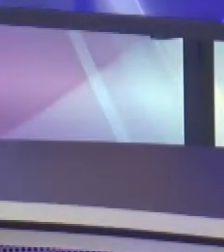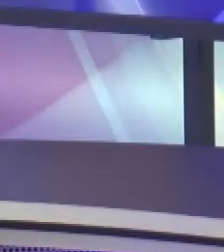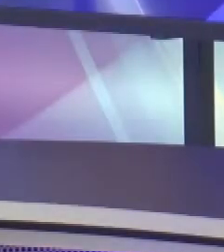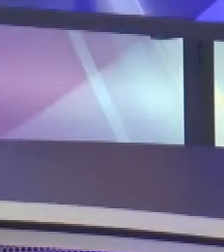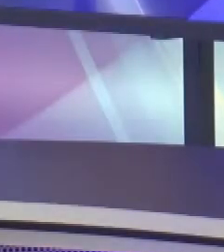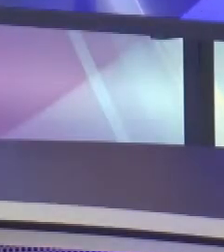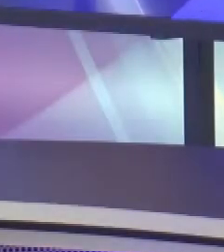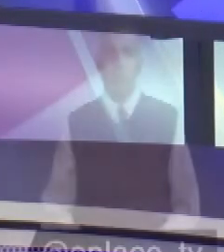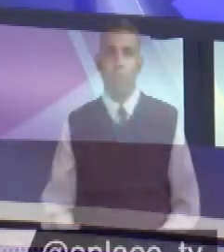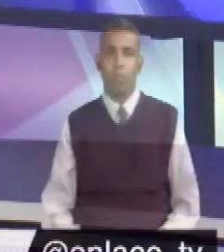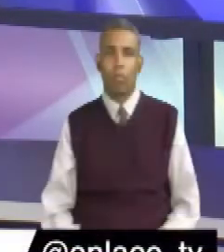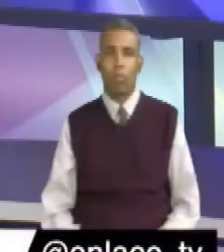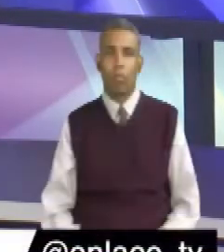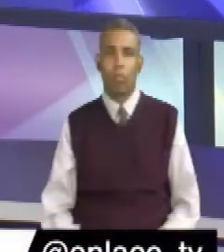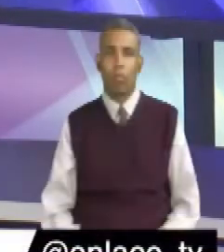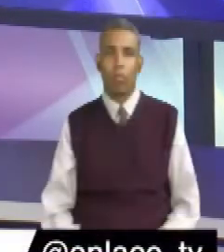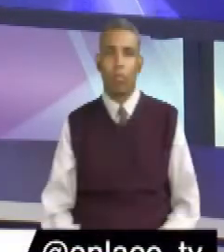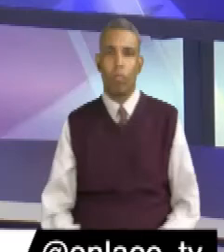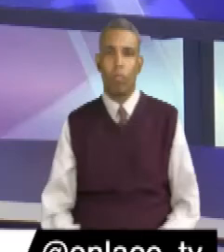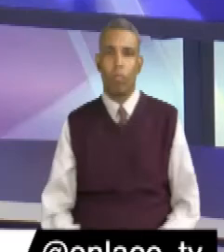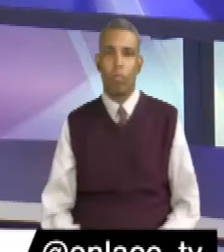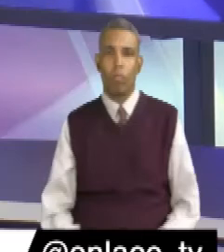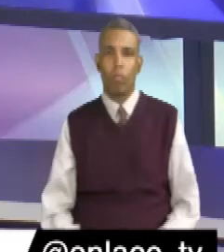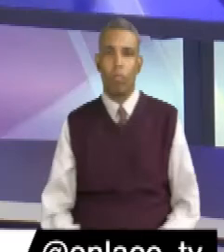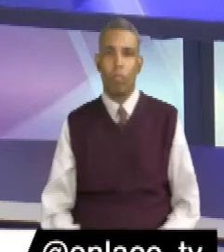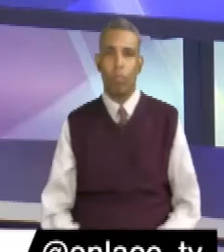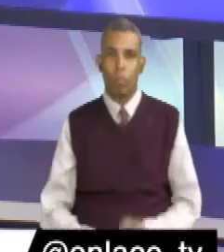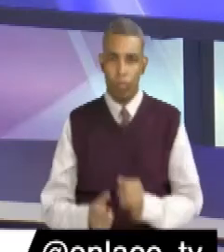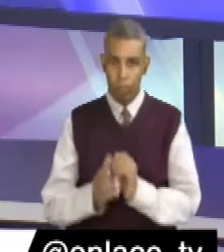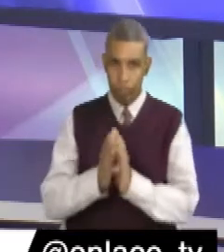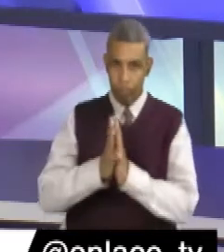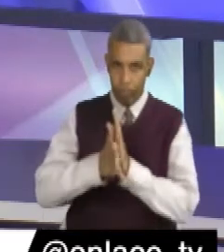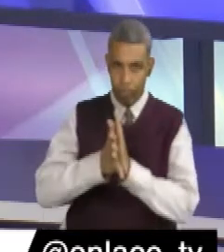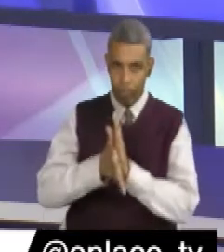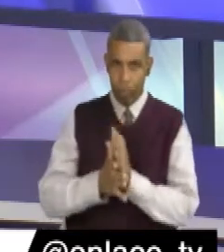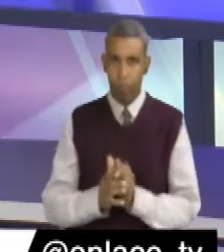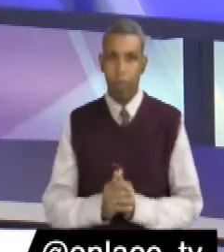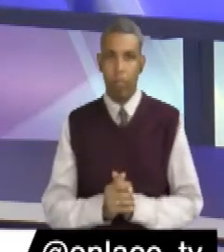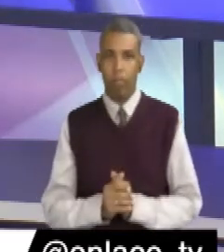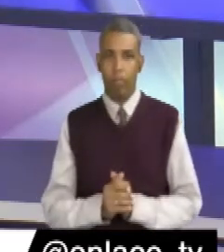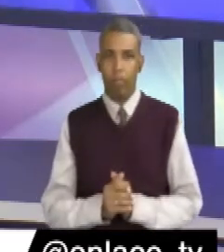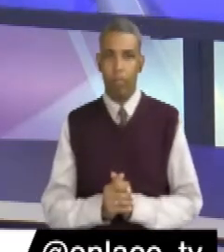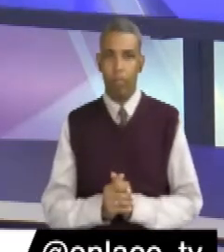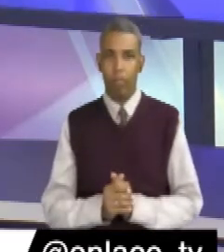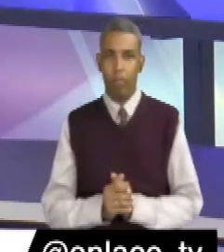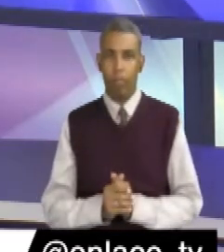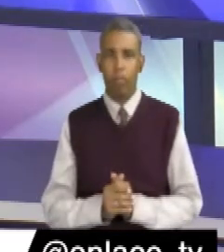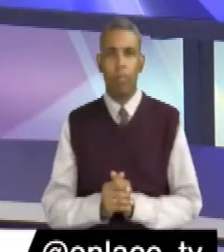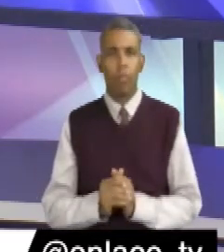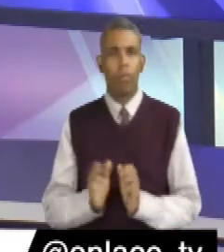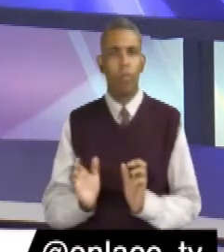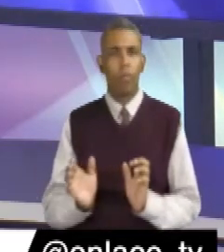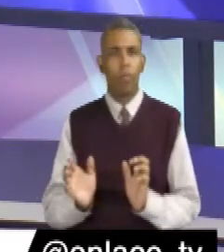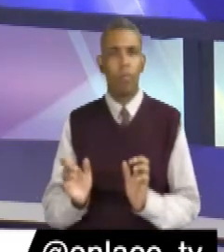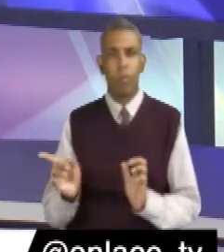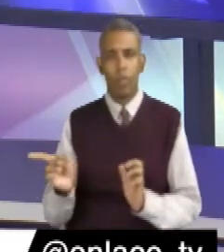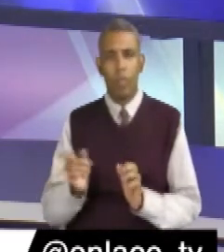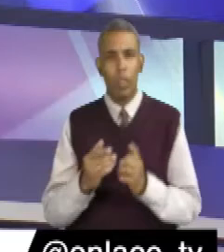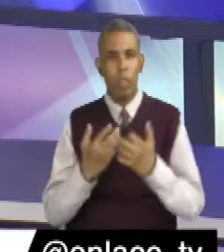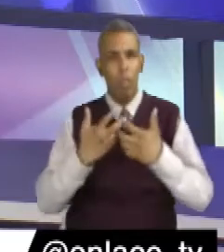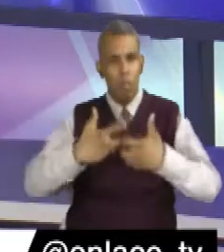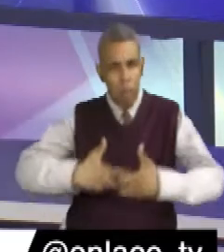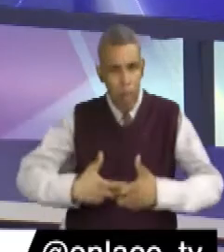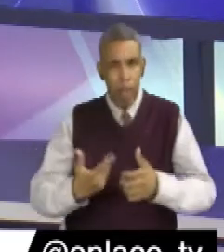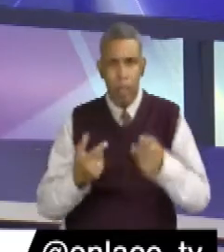Bienvenidos al desarrollo de nuestra información. Sin computadores, así amanecieron los trabajadores de una empresa que presta servicios